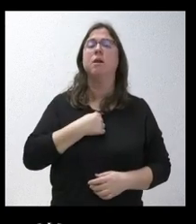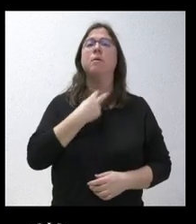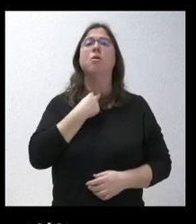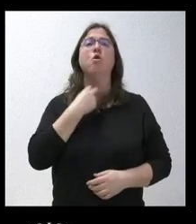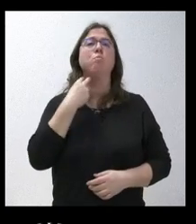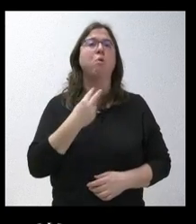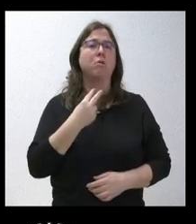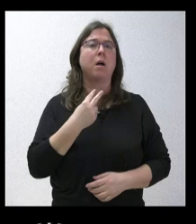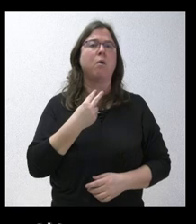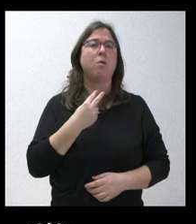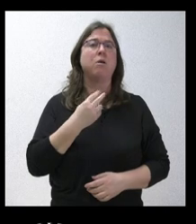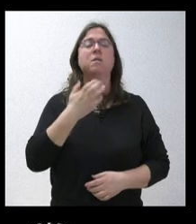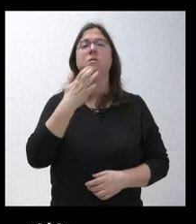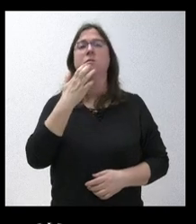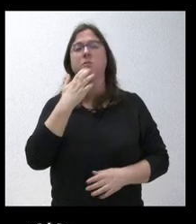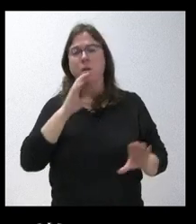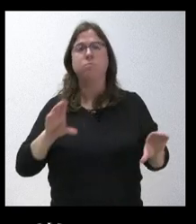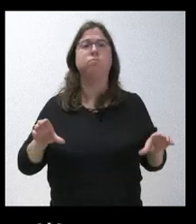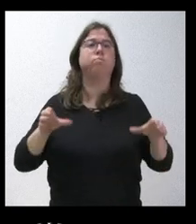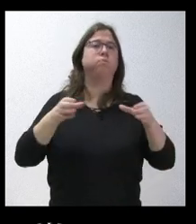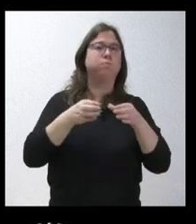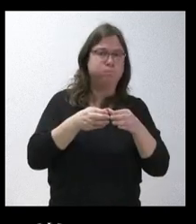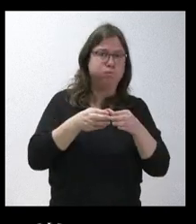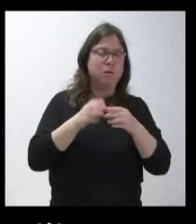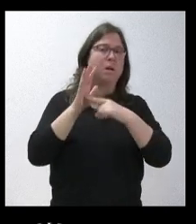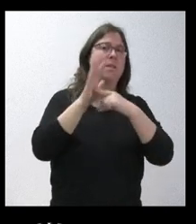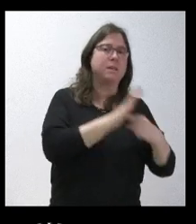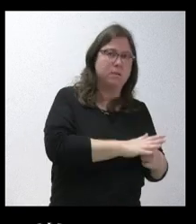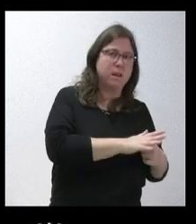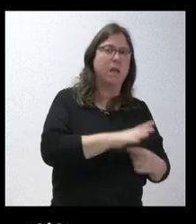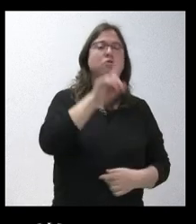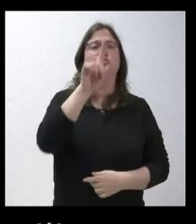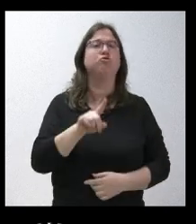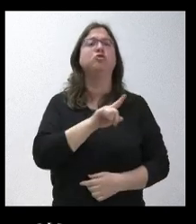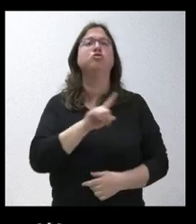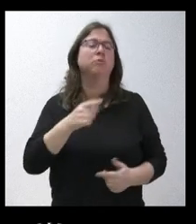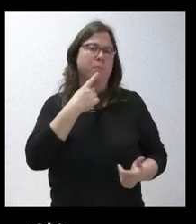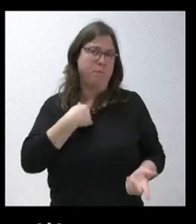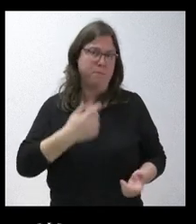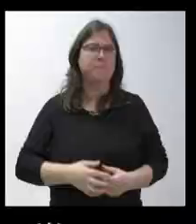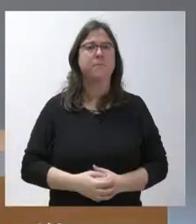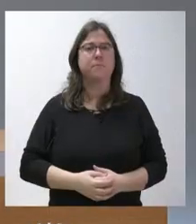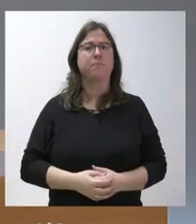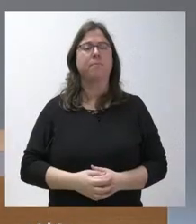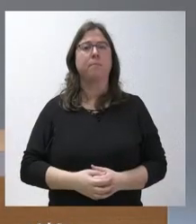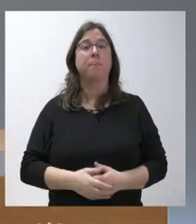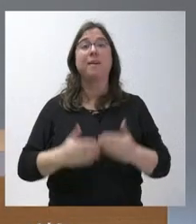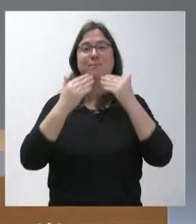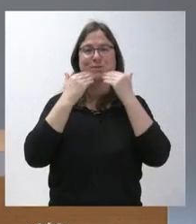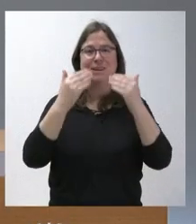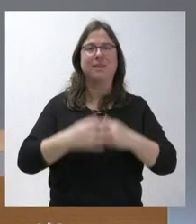y este colectivo Realmente está discriminado respecto al resto y demás pues pues muchas